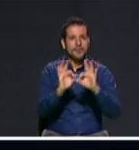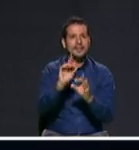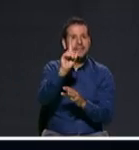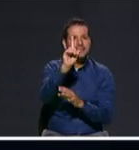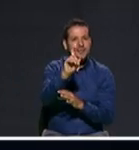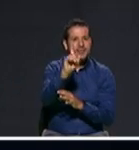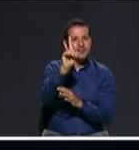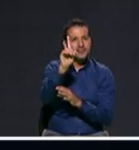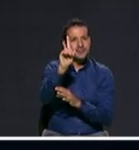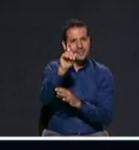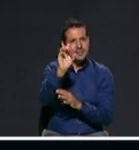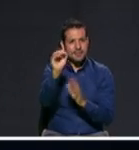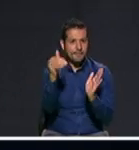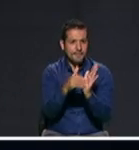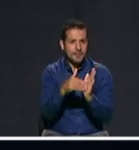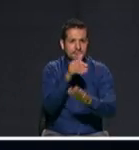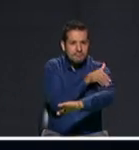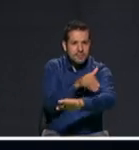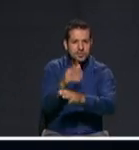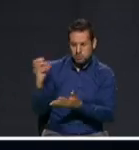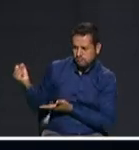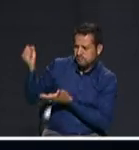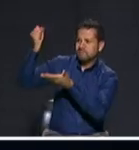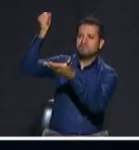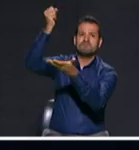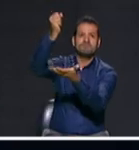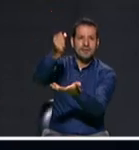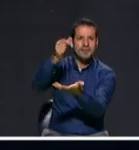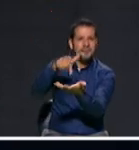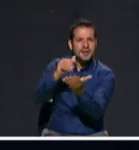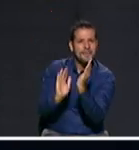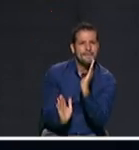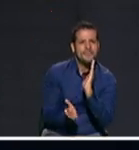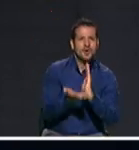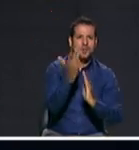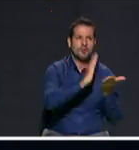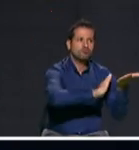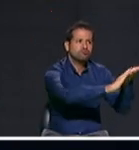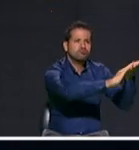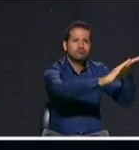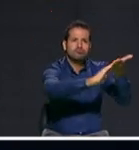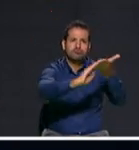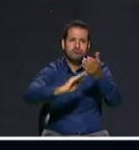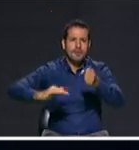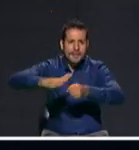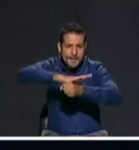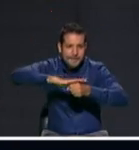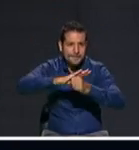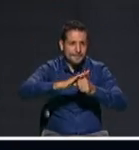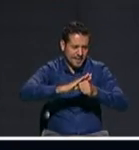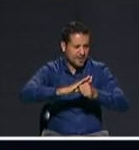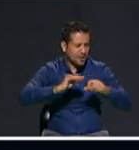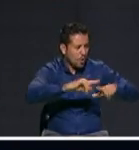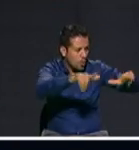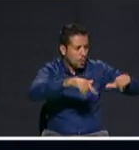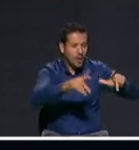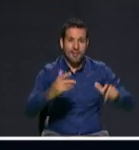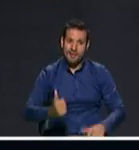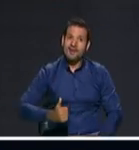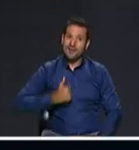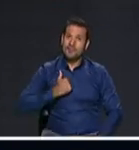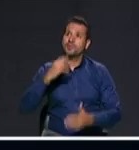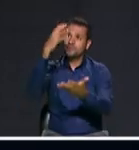pesos que se pusieron en una bolsa nacional para mejoramiento integral barrial y mejoramiento cualitativo de las viviendas y hay que aprovechar